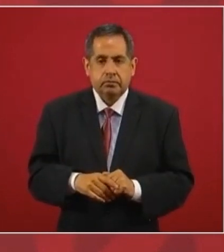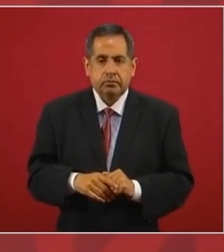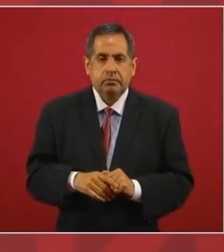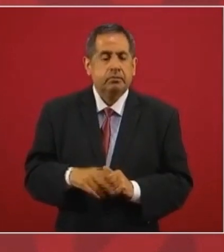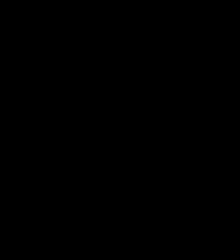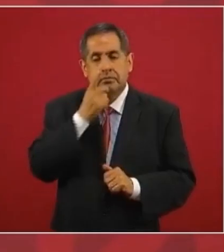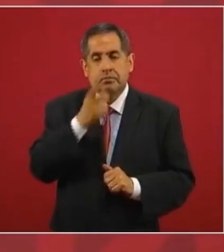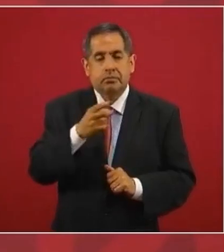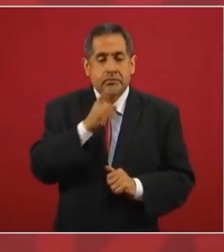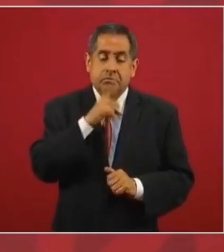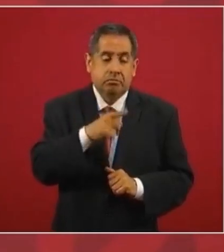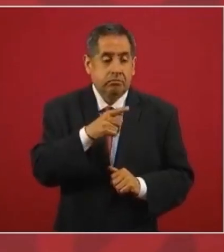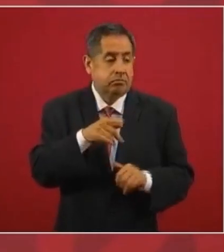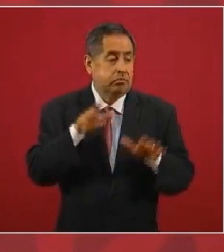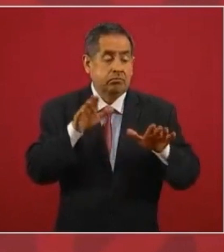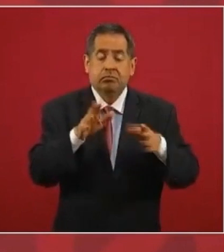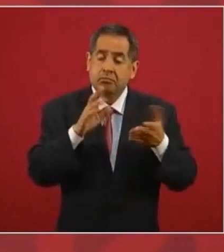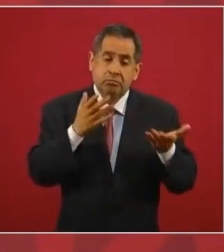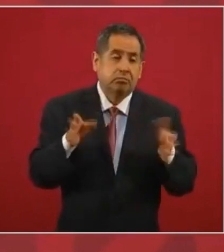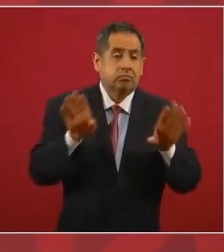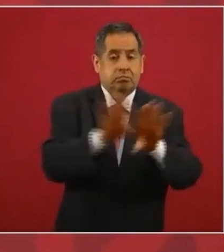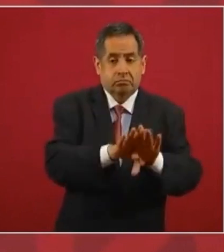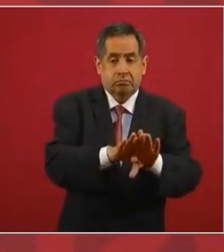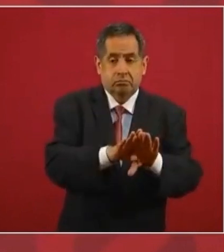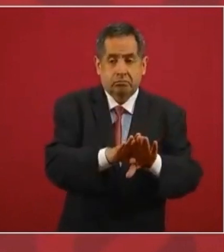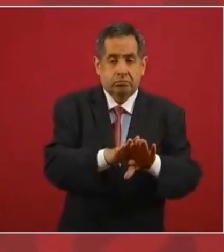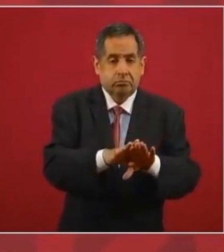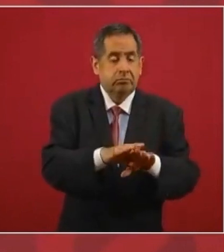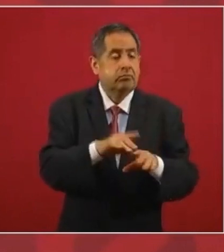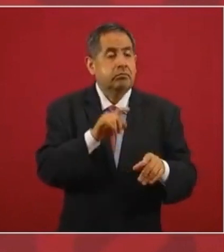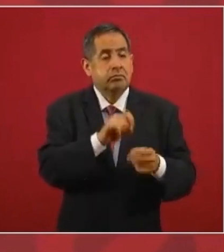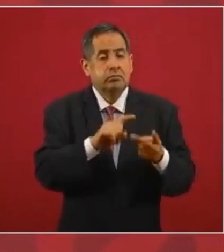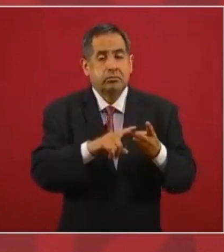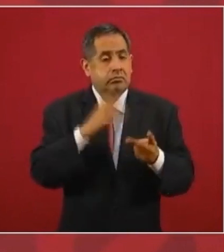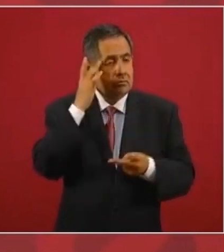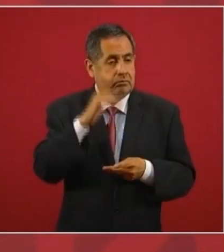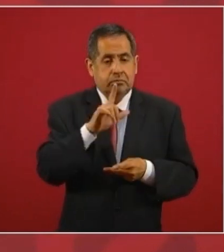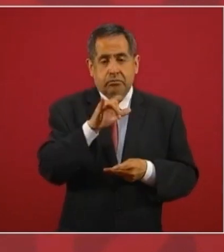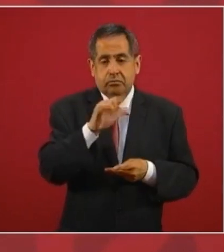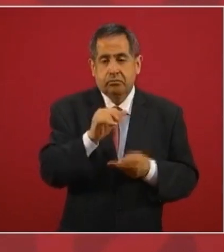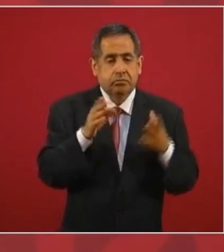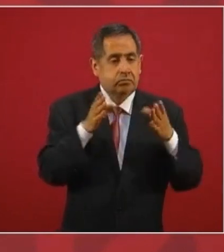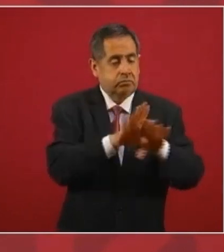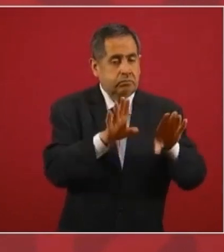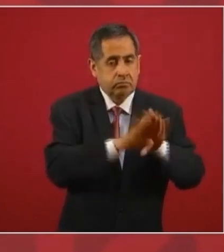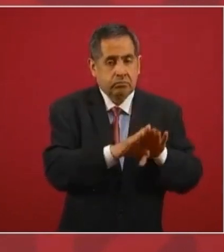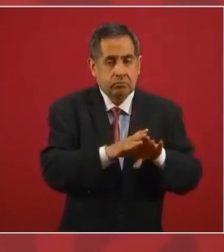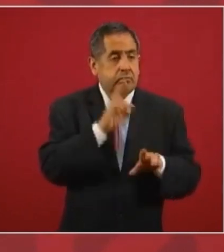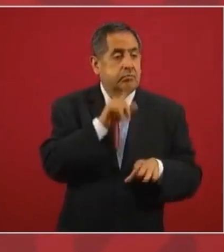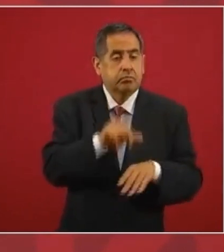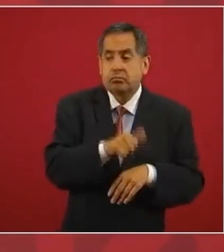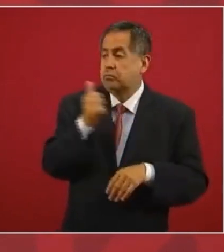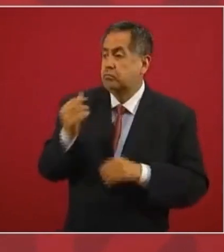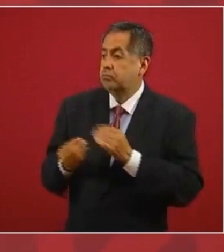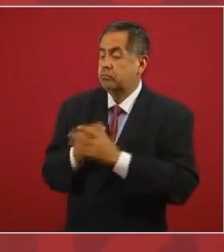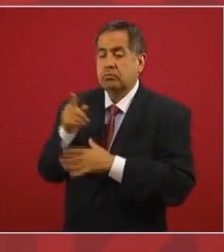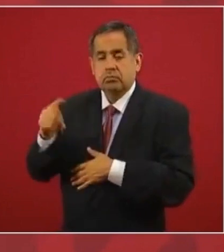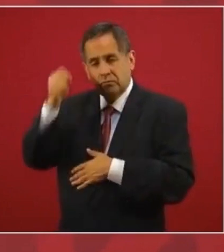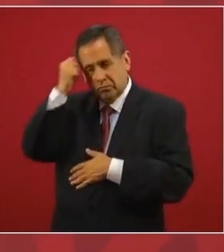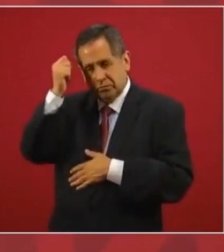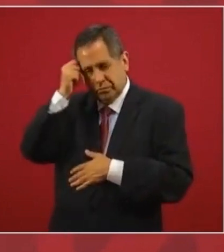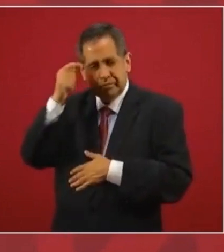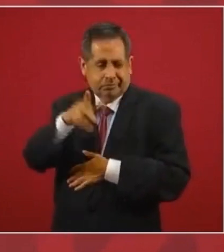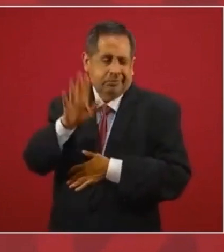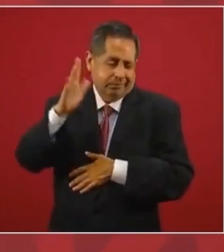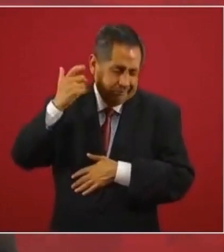se tenía que cerrar el actual aeropuerto y el aeropuerto Santa Lucía al hacer el aeropuerto de Texcoco? Bueno, ese era el plan,